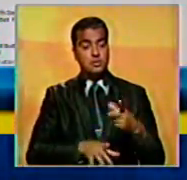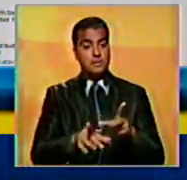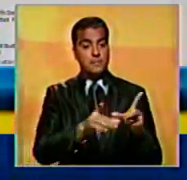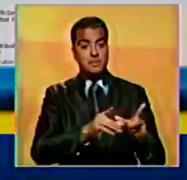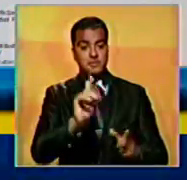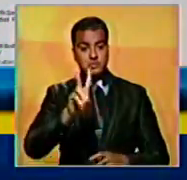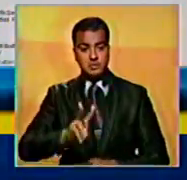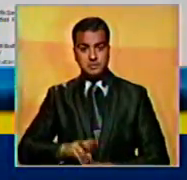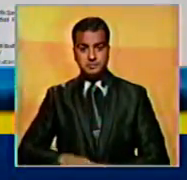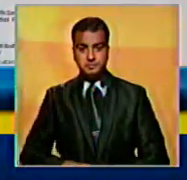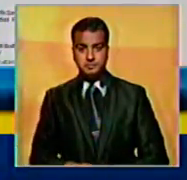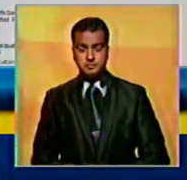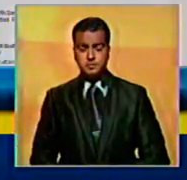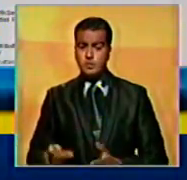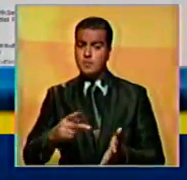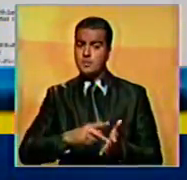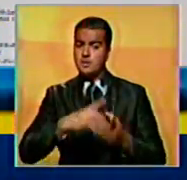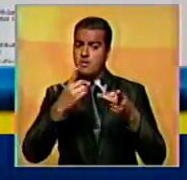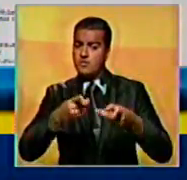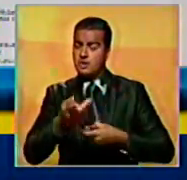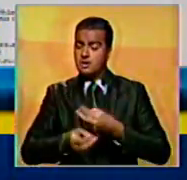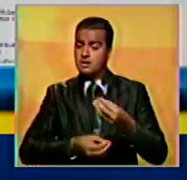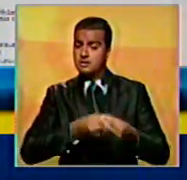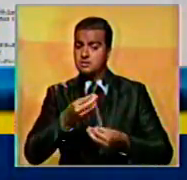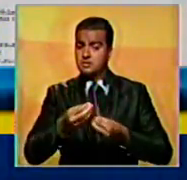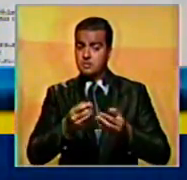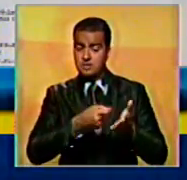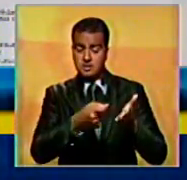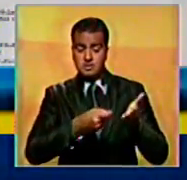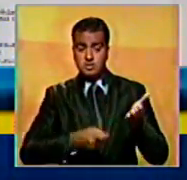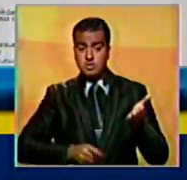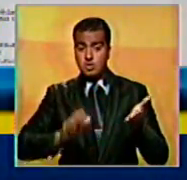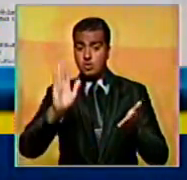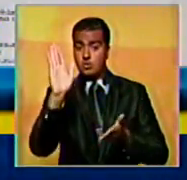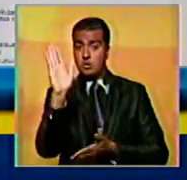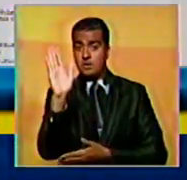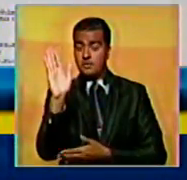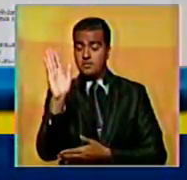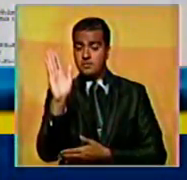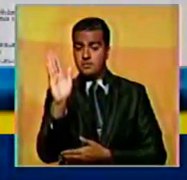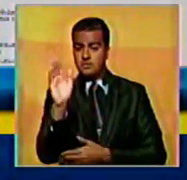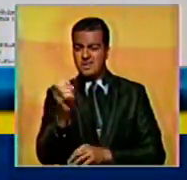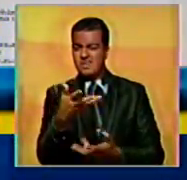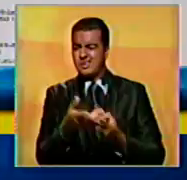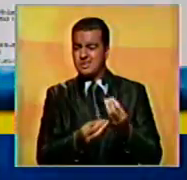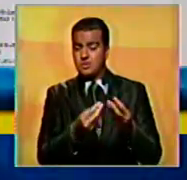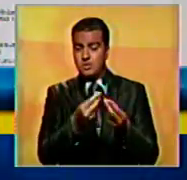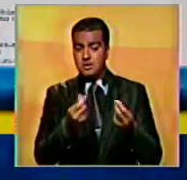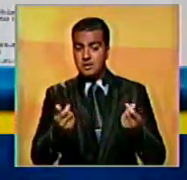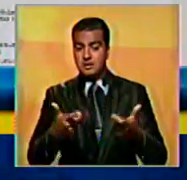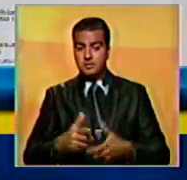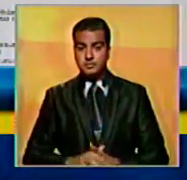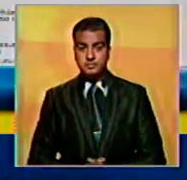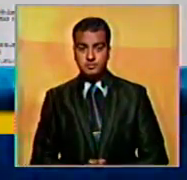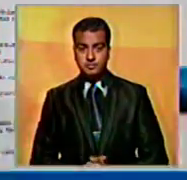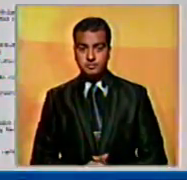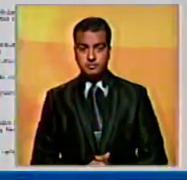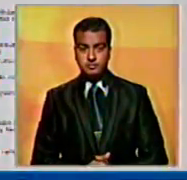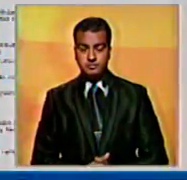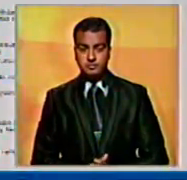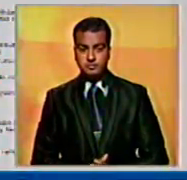nacional los participantes deberán realizar una declaración jurada sobre el origen y Destino de Los fondos para evitar cualquier